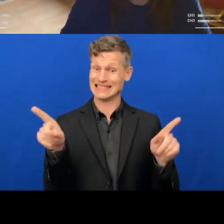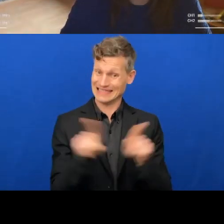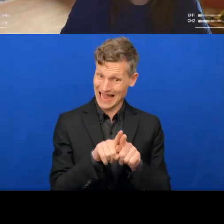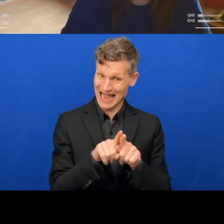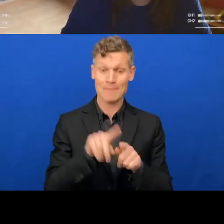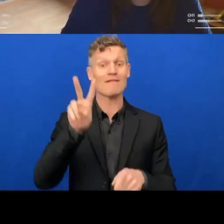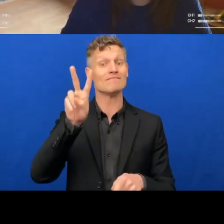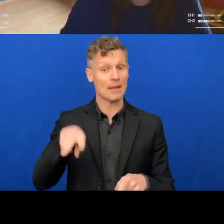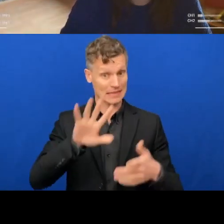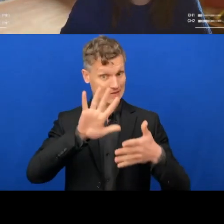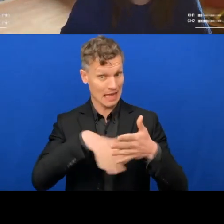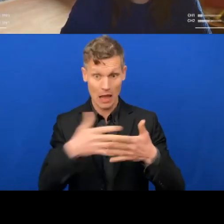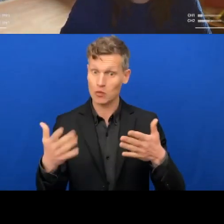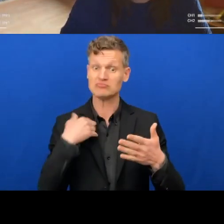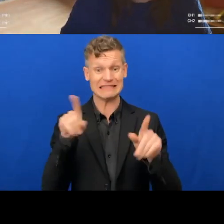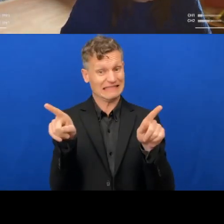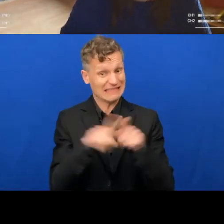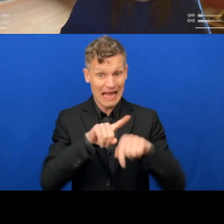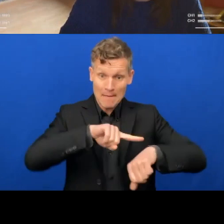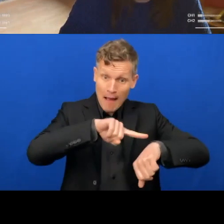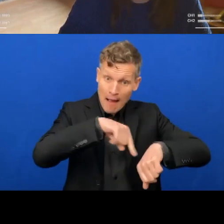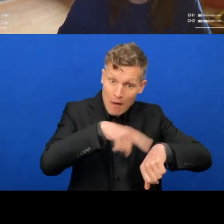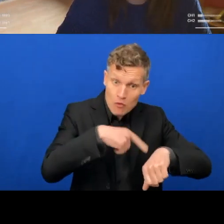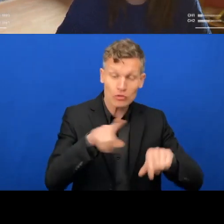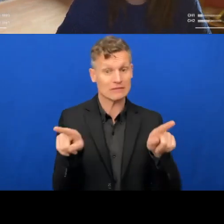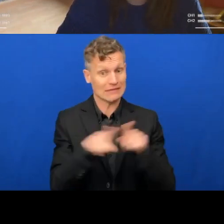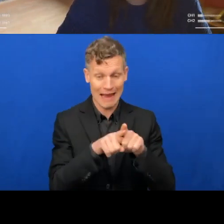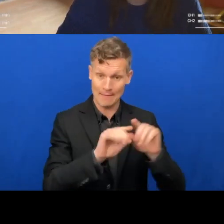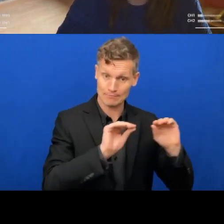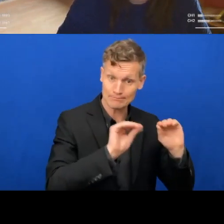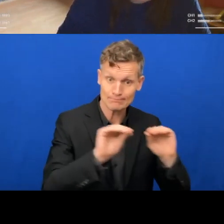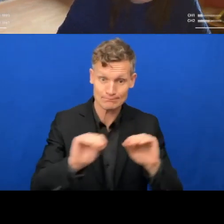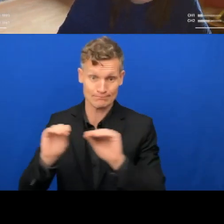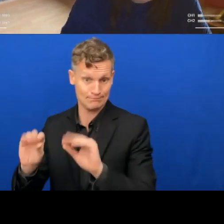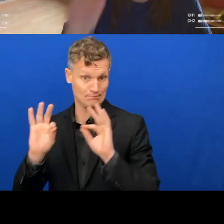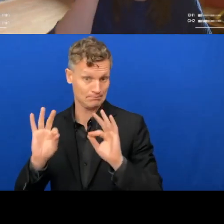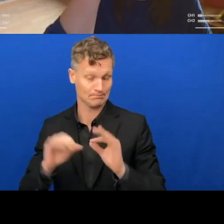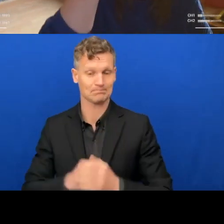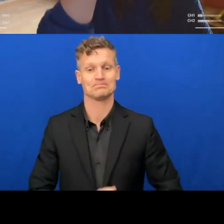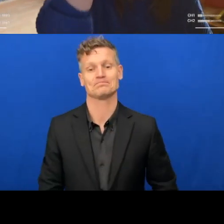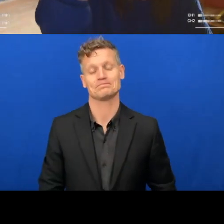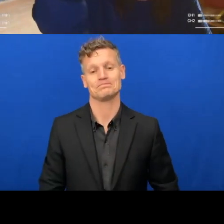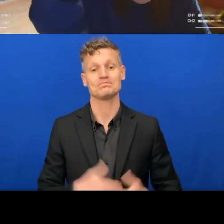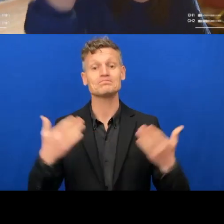misma cantidad de créditos y la misma cantidad de horas en el aula. Y